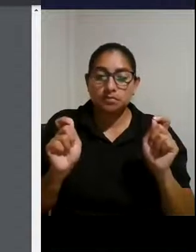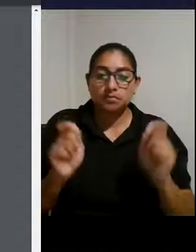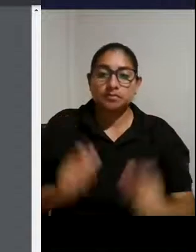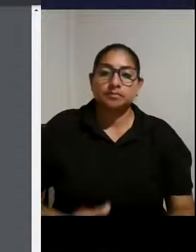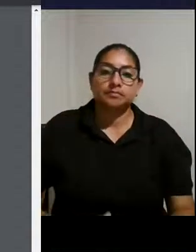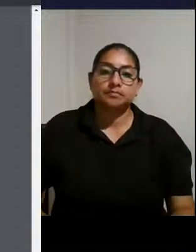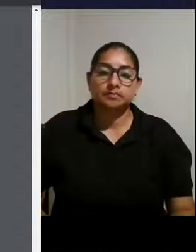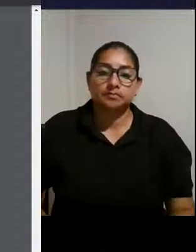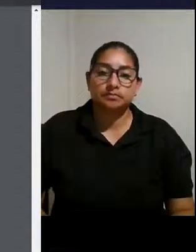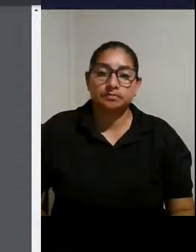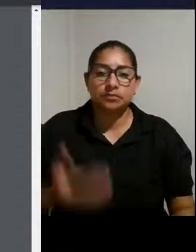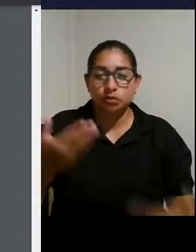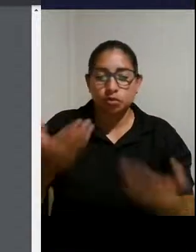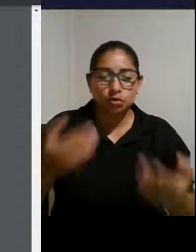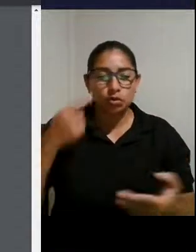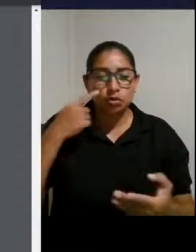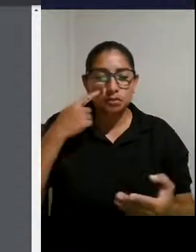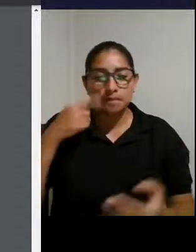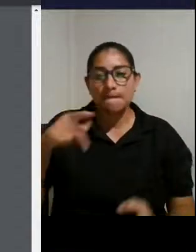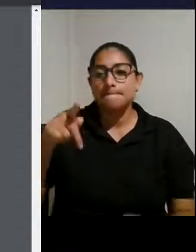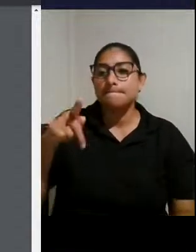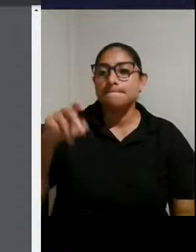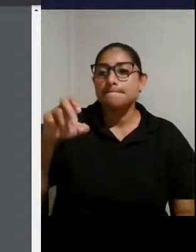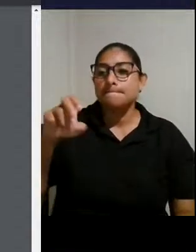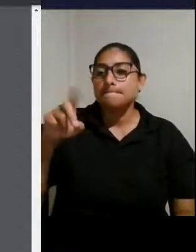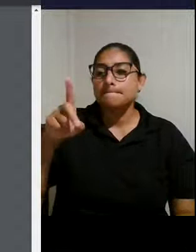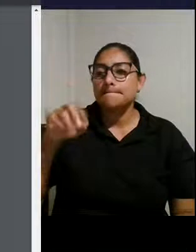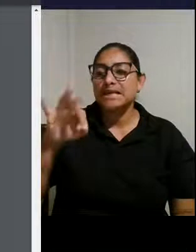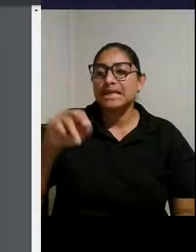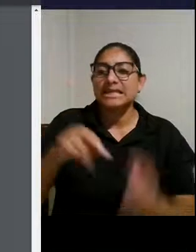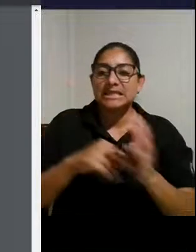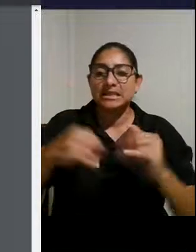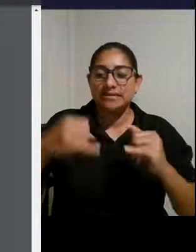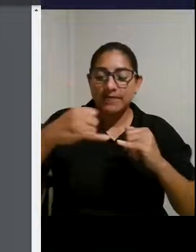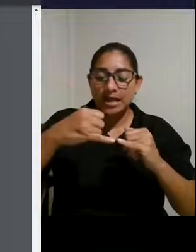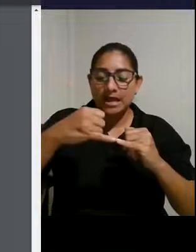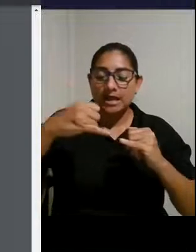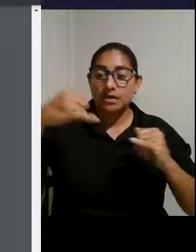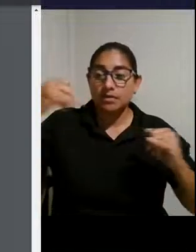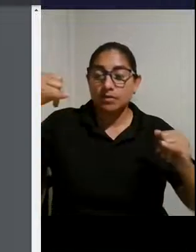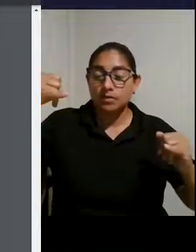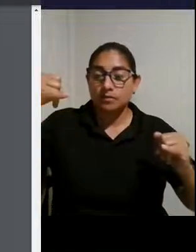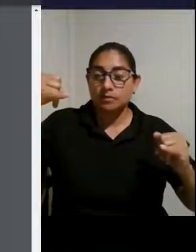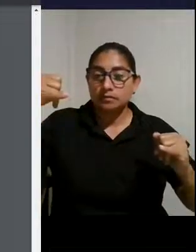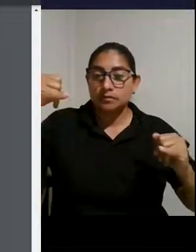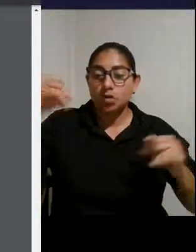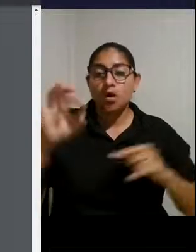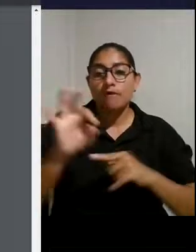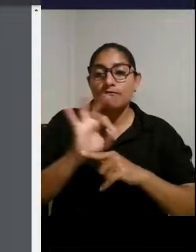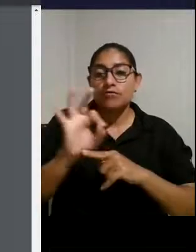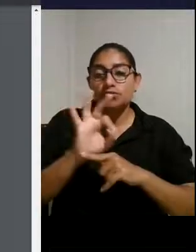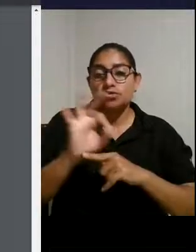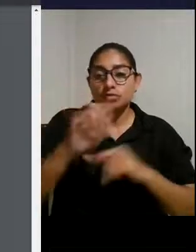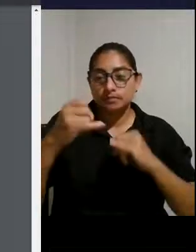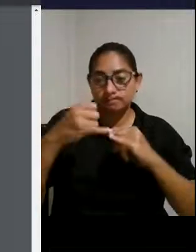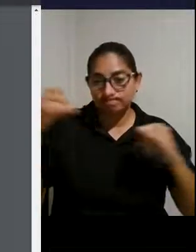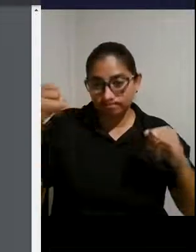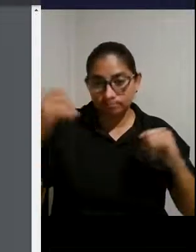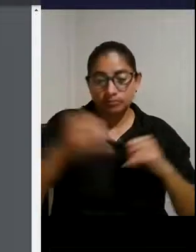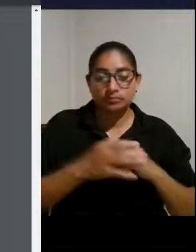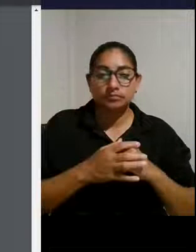y calculamos la pendiente, porque esto es una recta, es una función afín